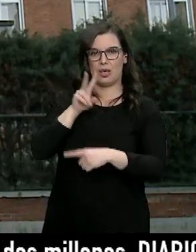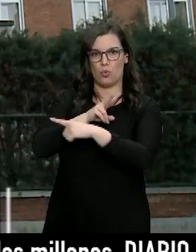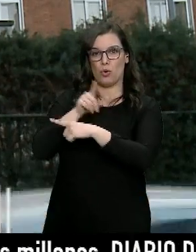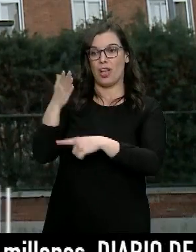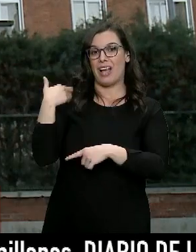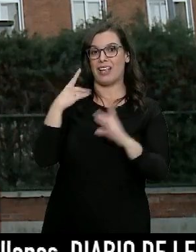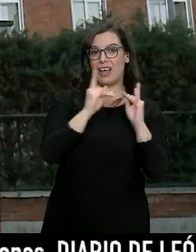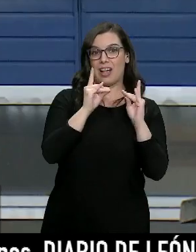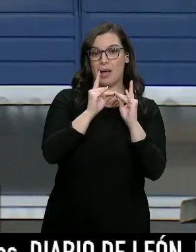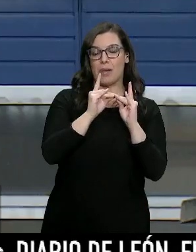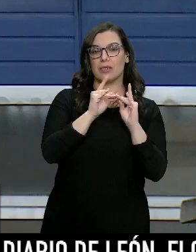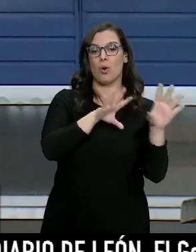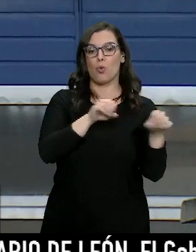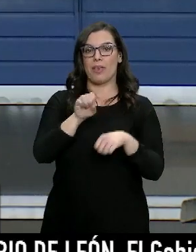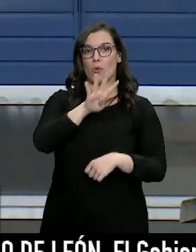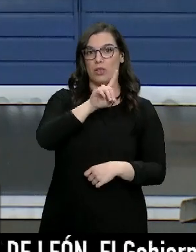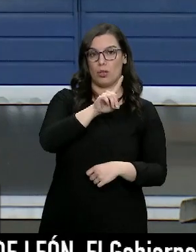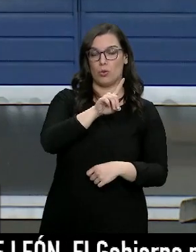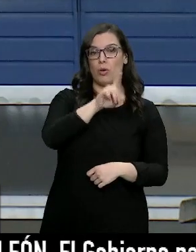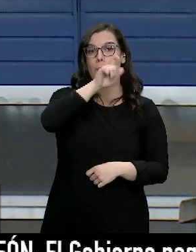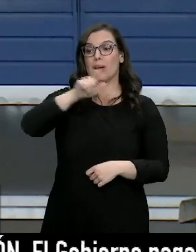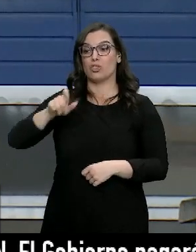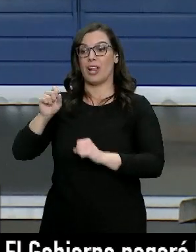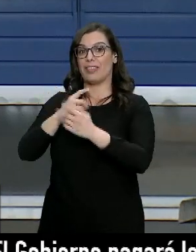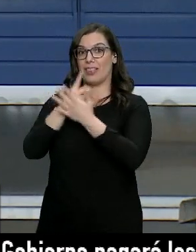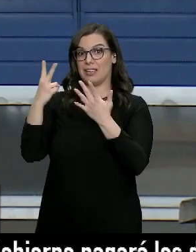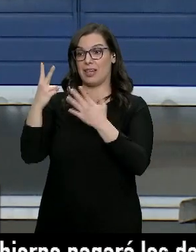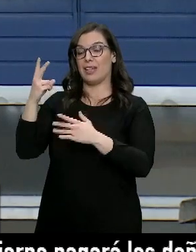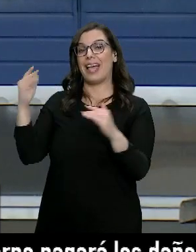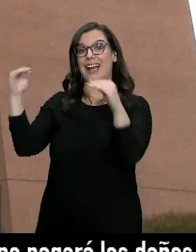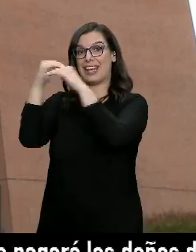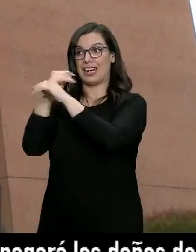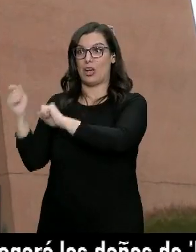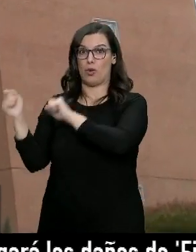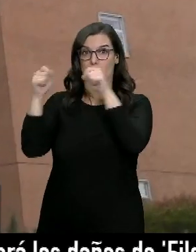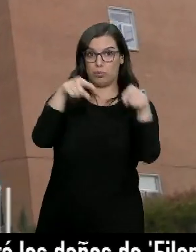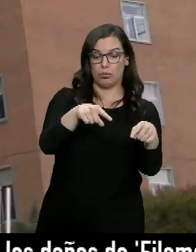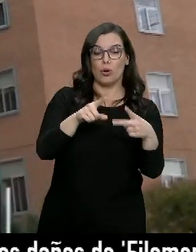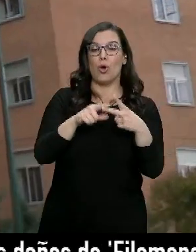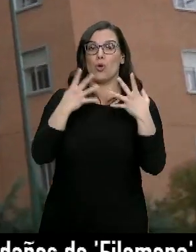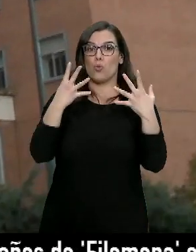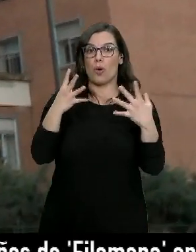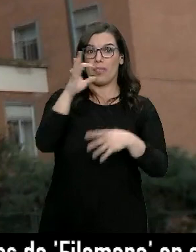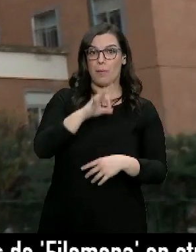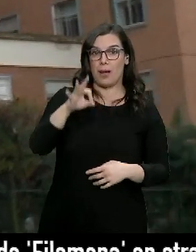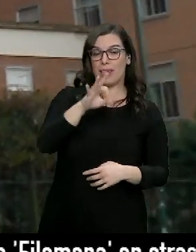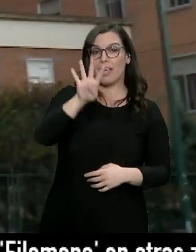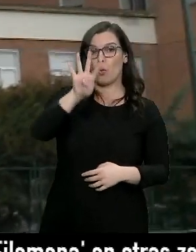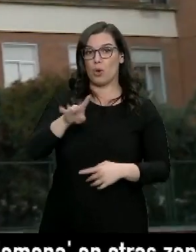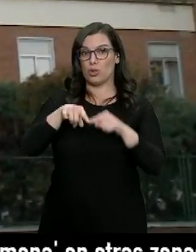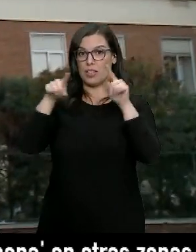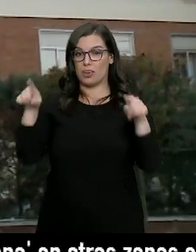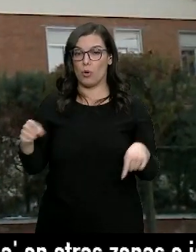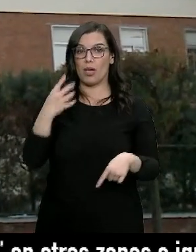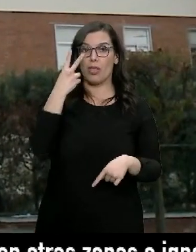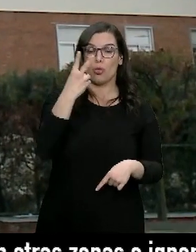camas ocupadas con 17 pacientes trasladados del Hospital Clínico de Valladolid, 9 de Palencia, 4 de Segovia, 2